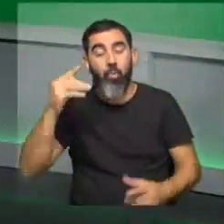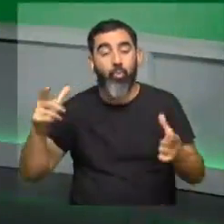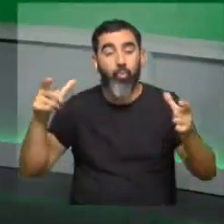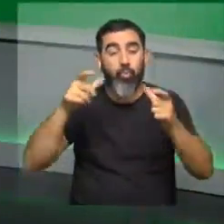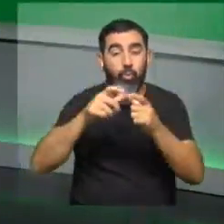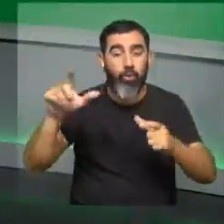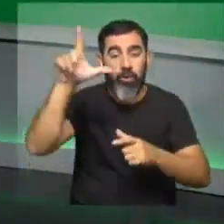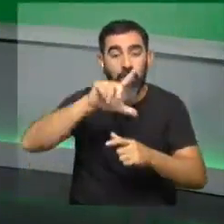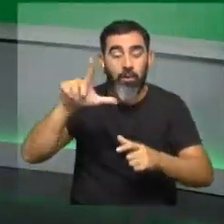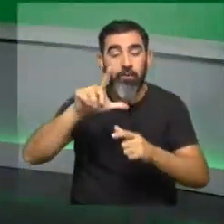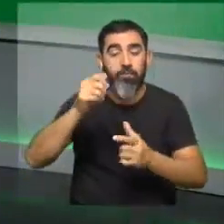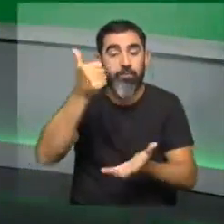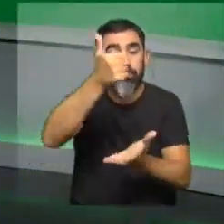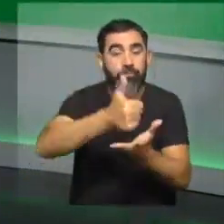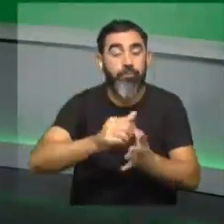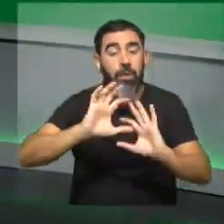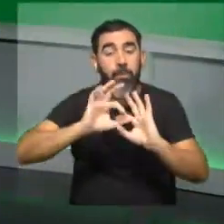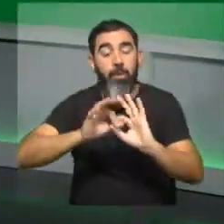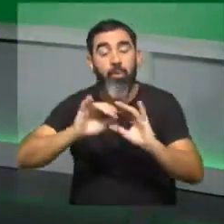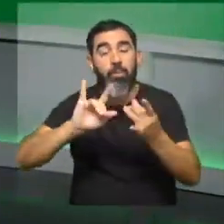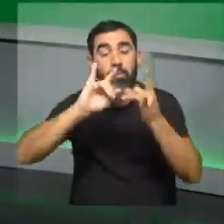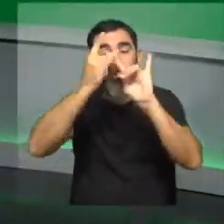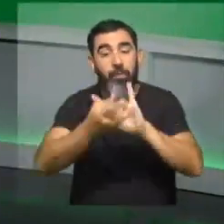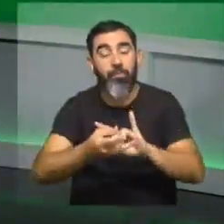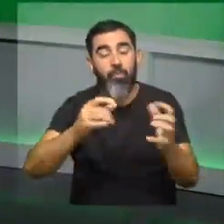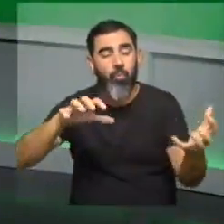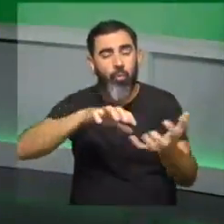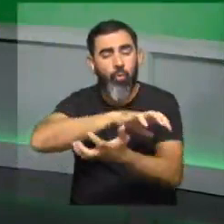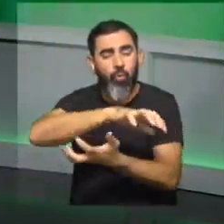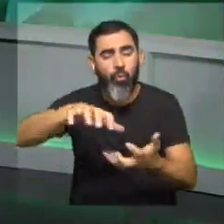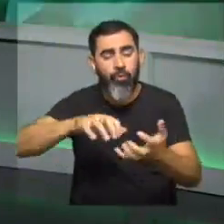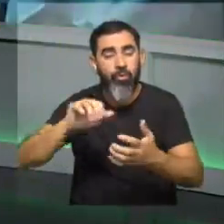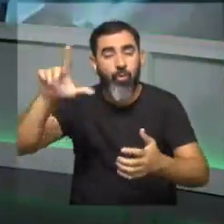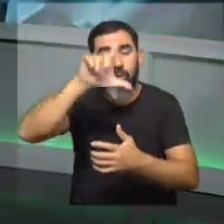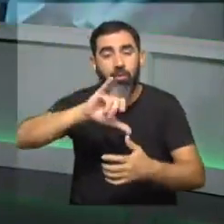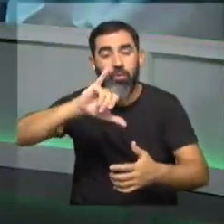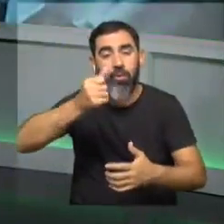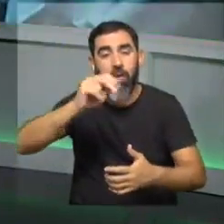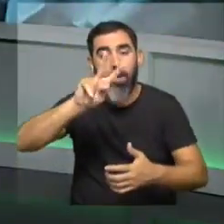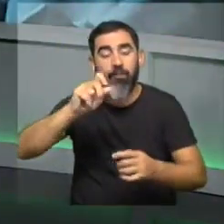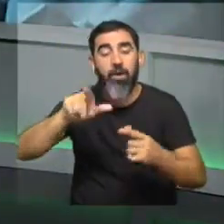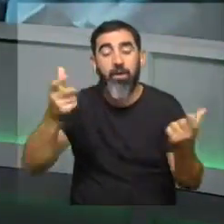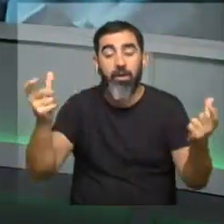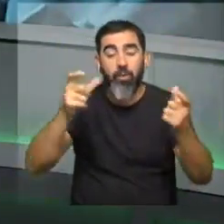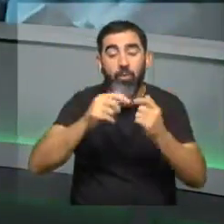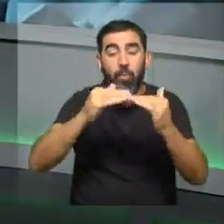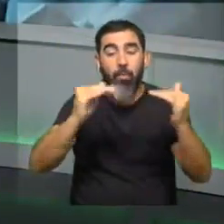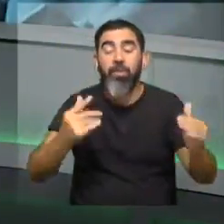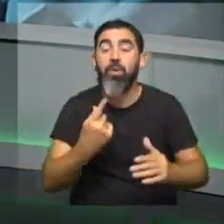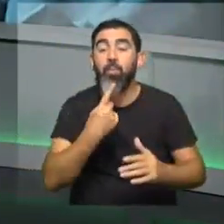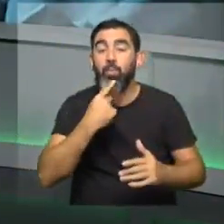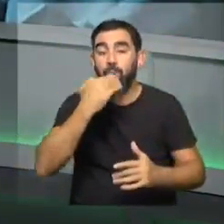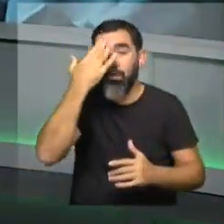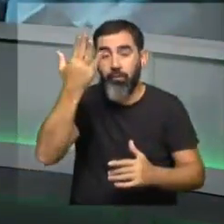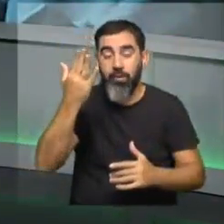y de secundaria van a comparecer este miércoles en el Parlamento por el conflicto suscitado en el Liceo Iaba. Tras la reunión de la mesa política del Frente Amplio, el